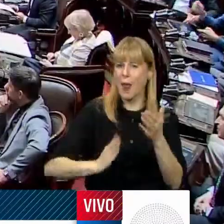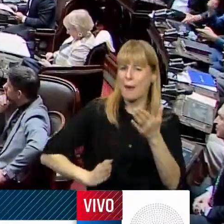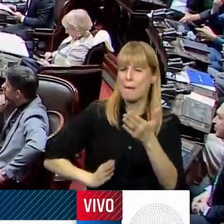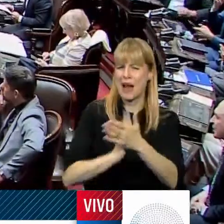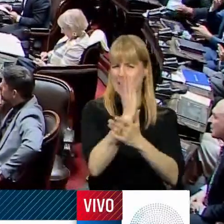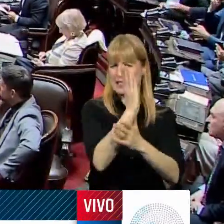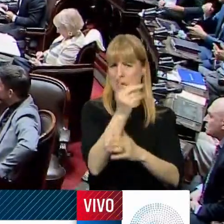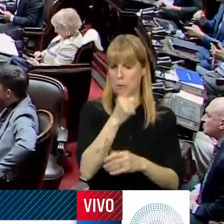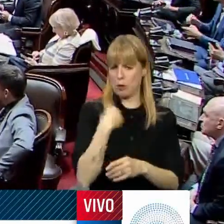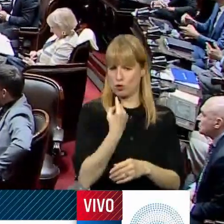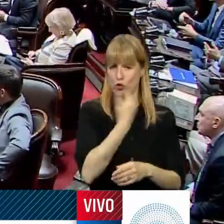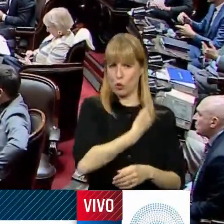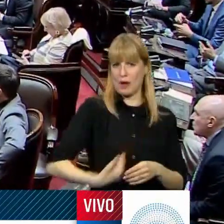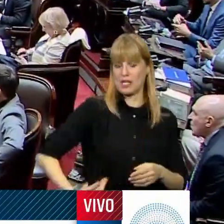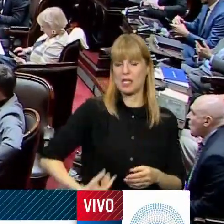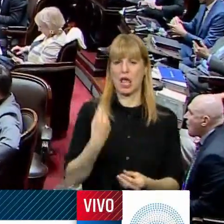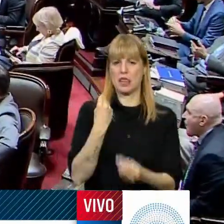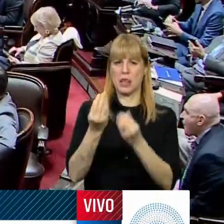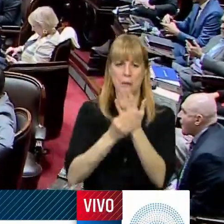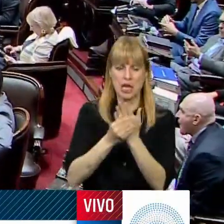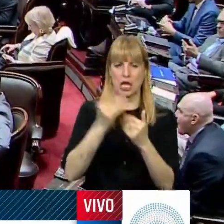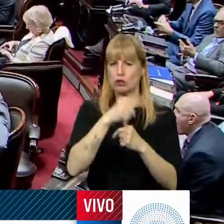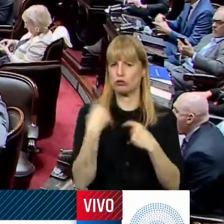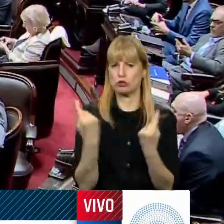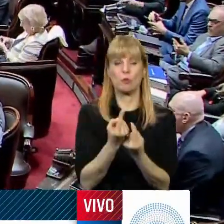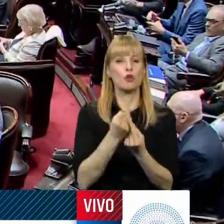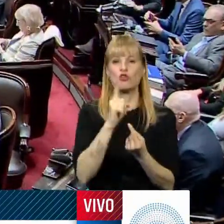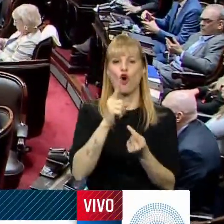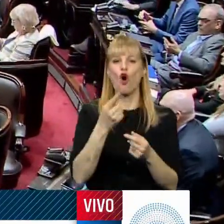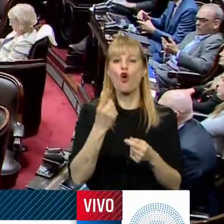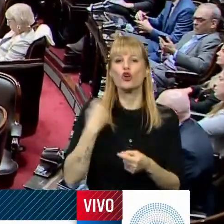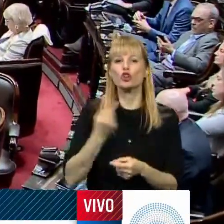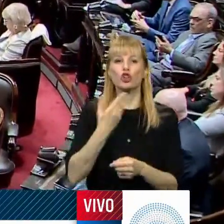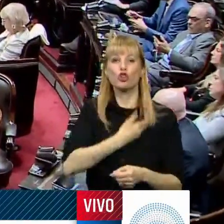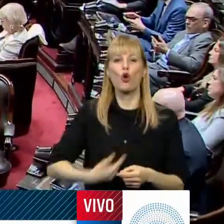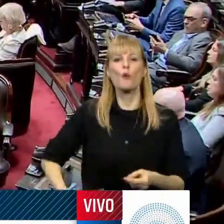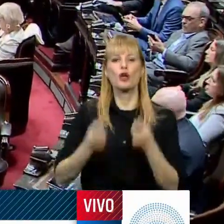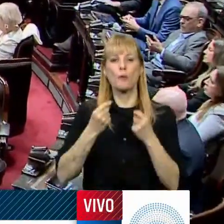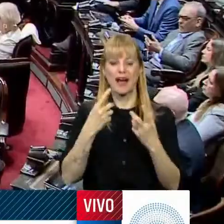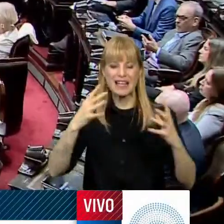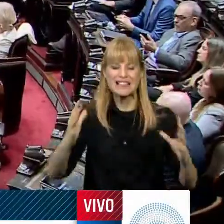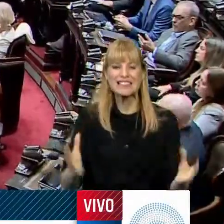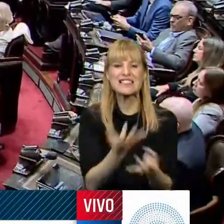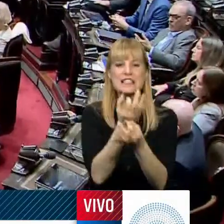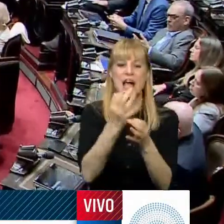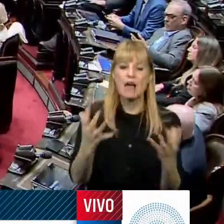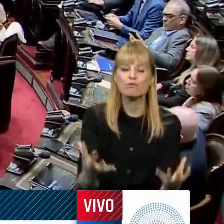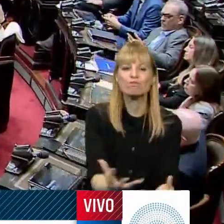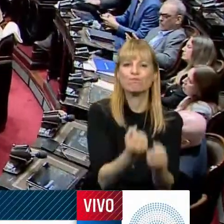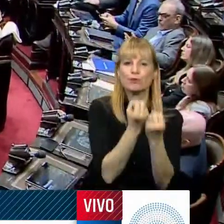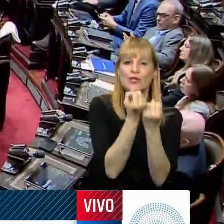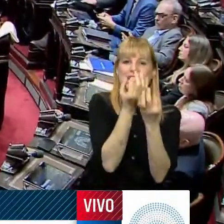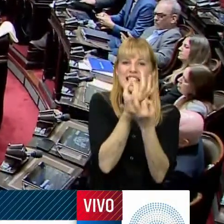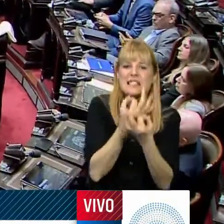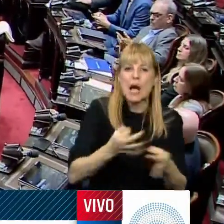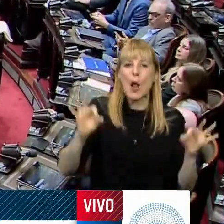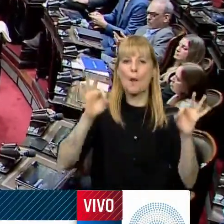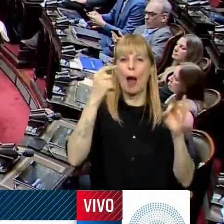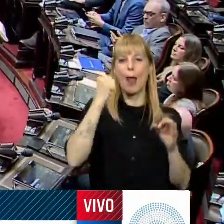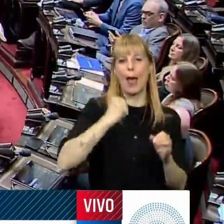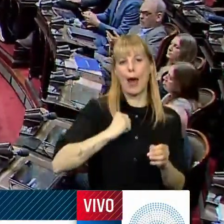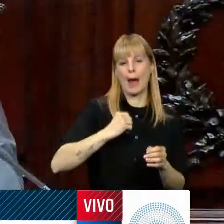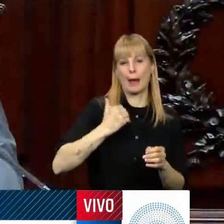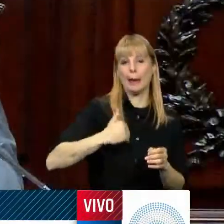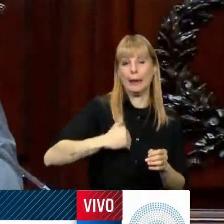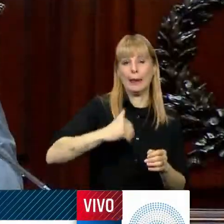el poder, sino para rescatar a nuestro país de la decadencia a la que fue sometida y